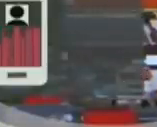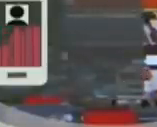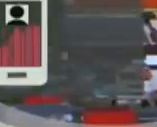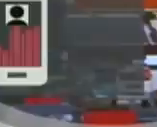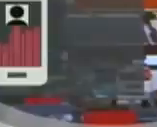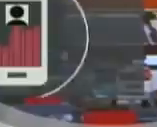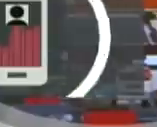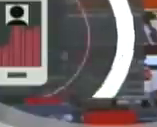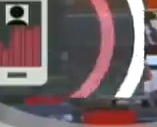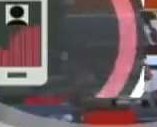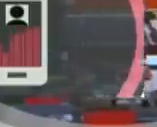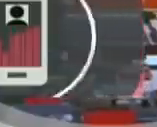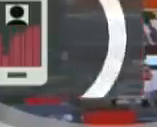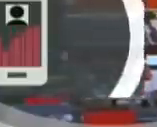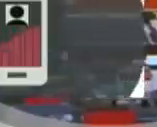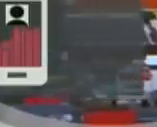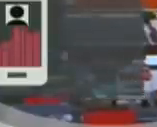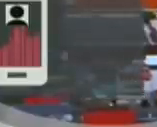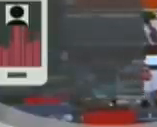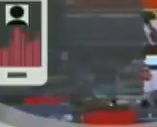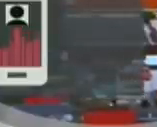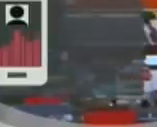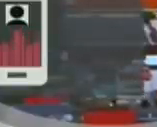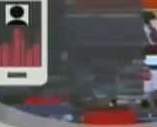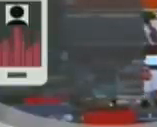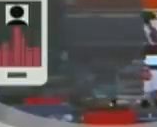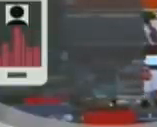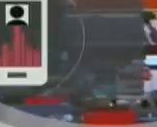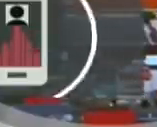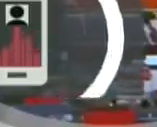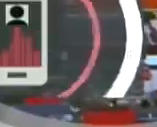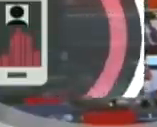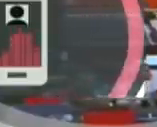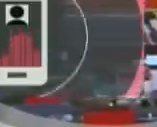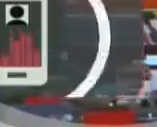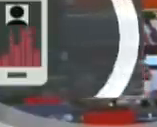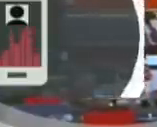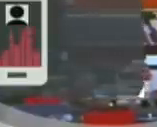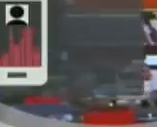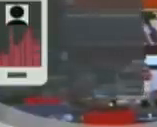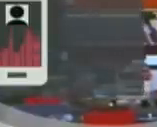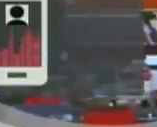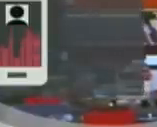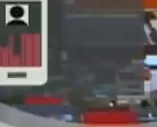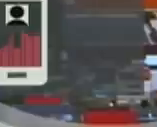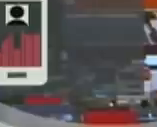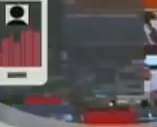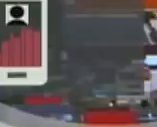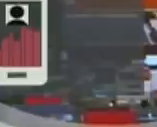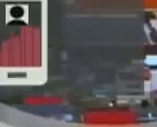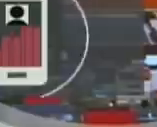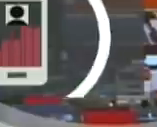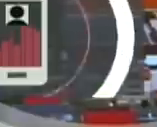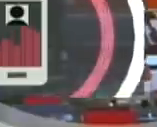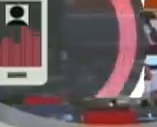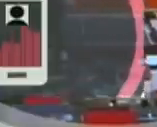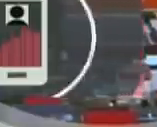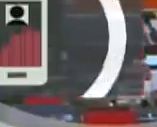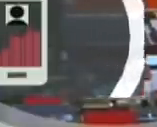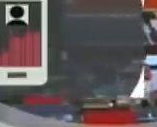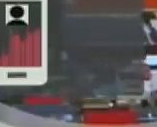Venezuela nunca ha dejado de reportar los casos que se han detectado, con